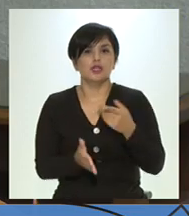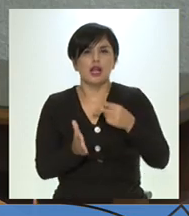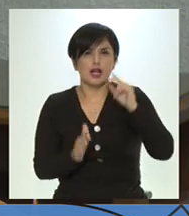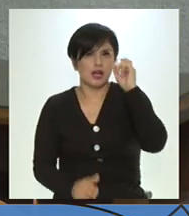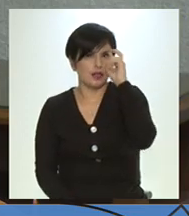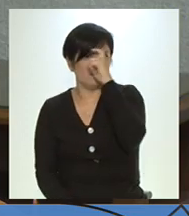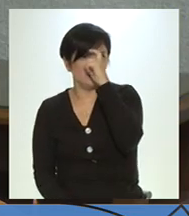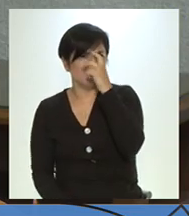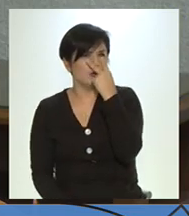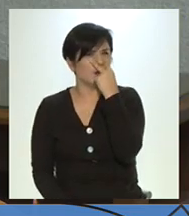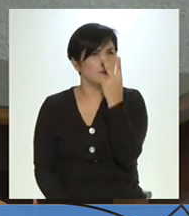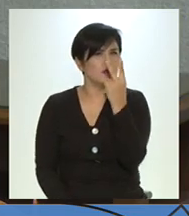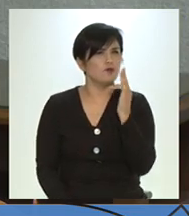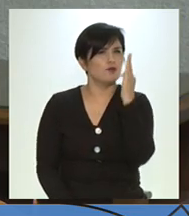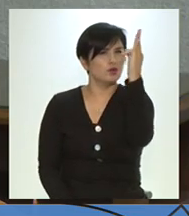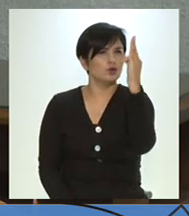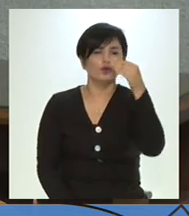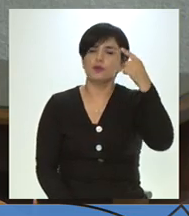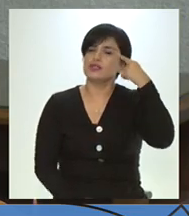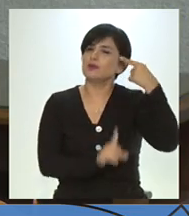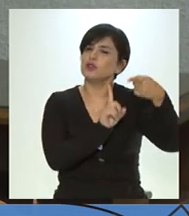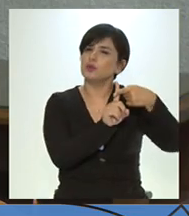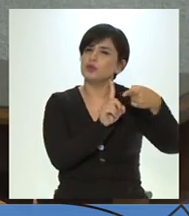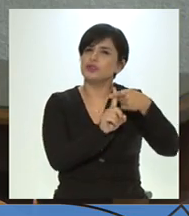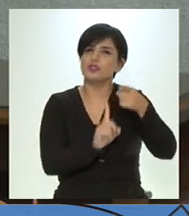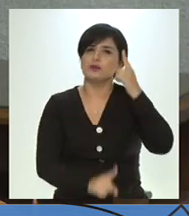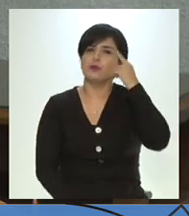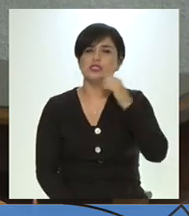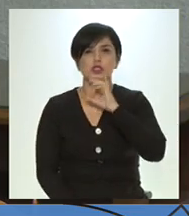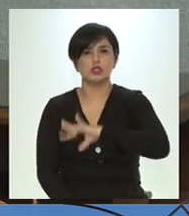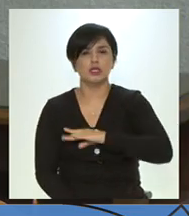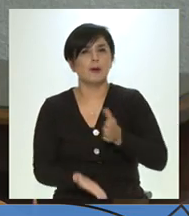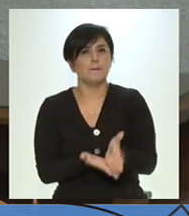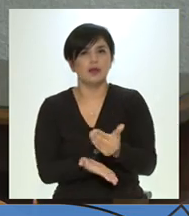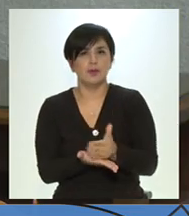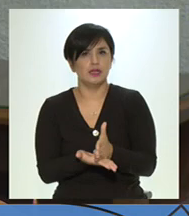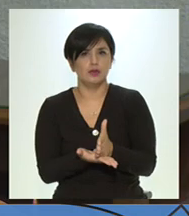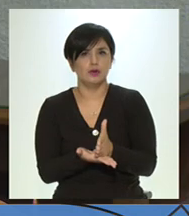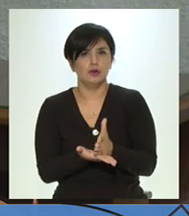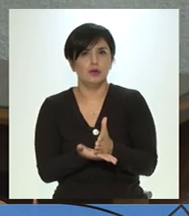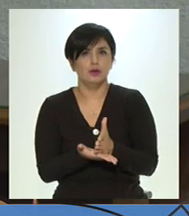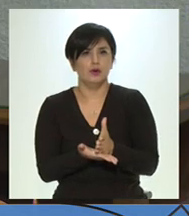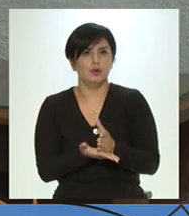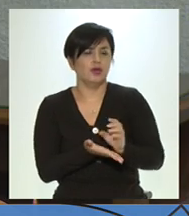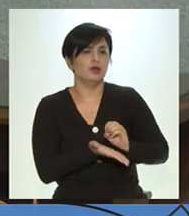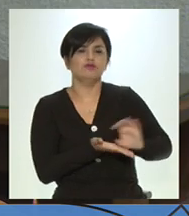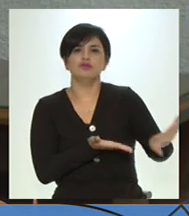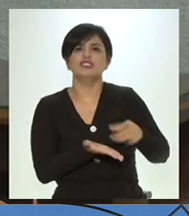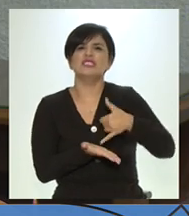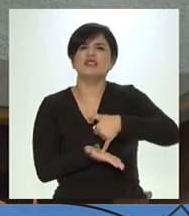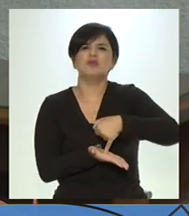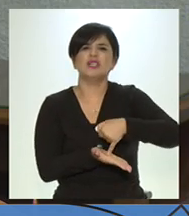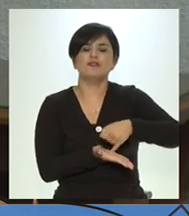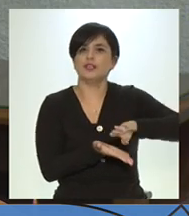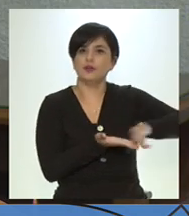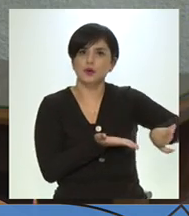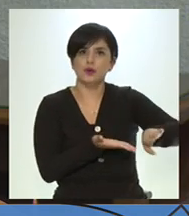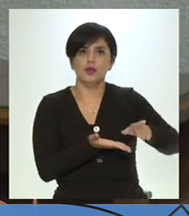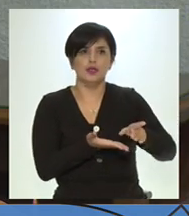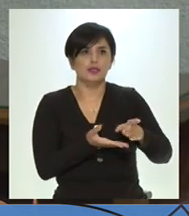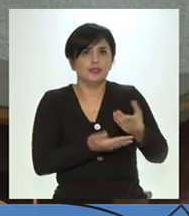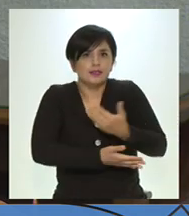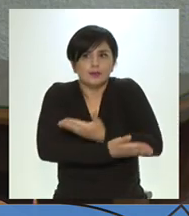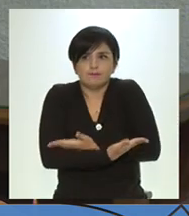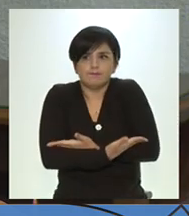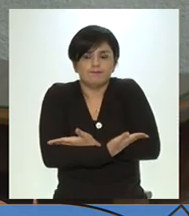futuro con optimismo pienso que chile está preparado para salir de su actual estado de vulnerabilidad de esta cadena de privaciones